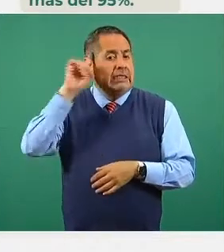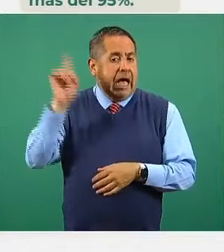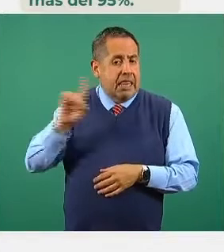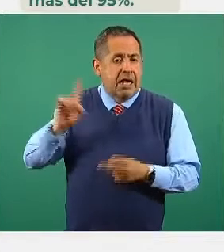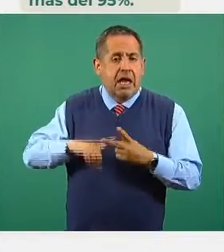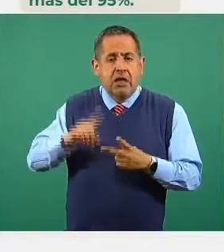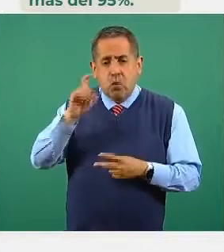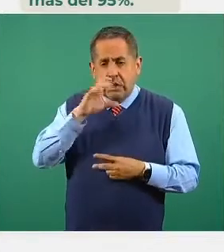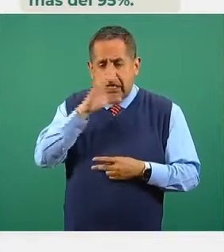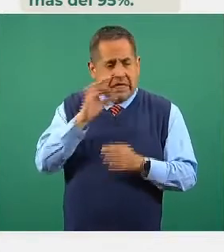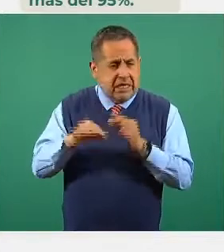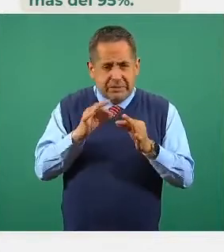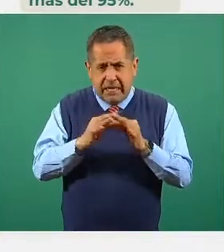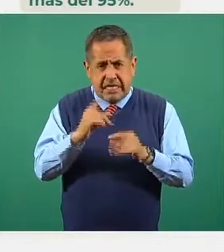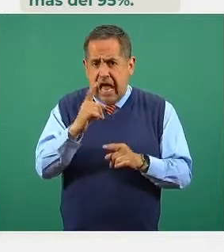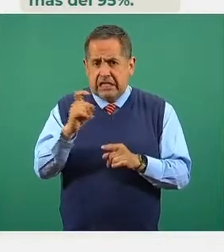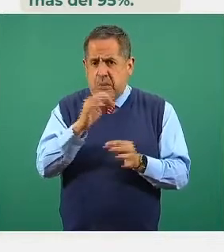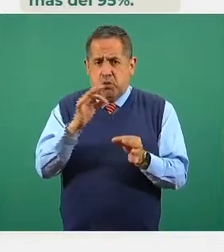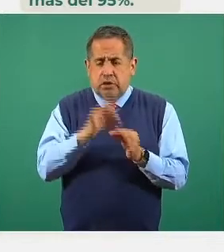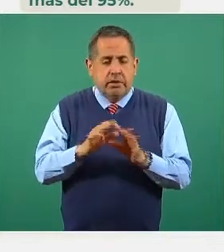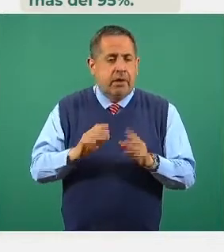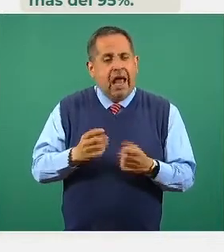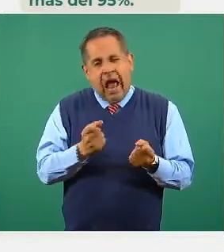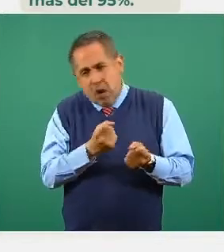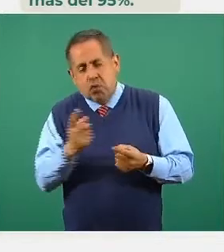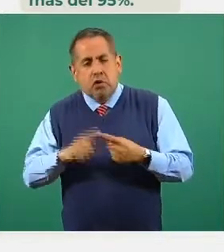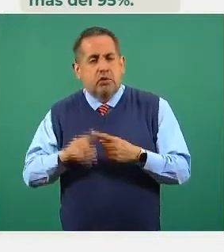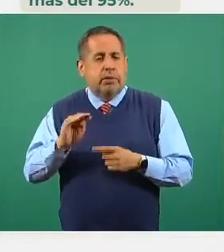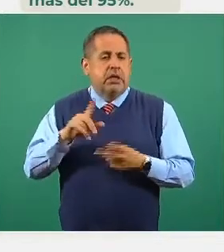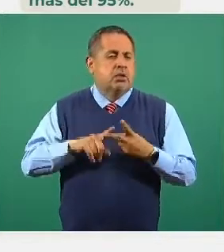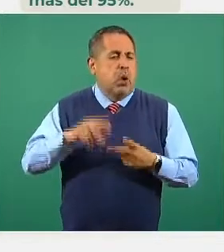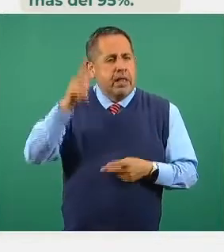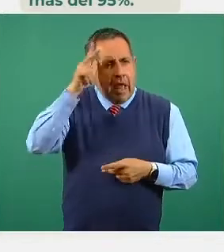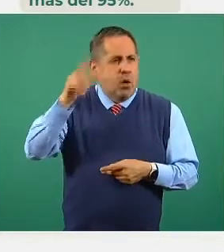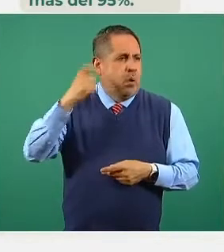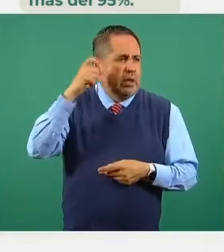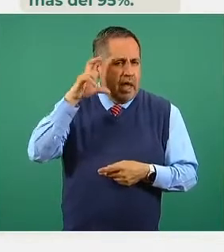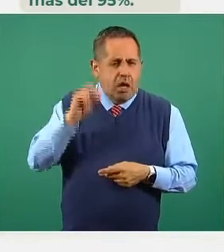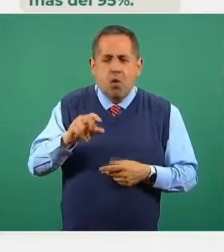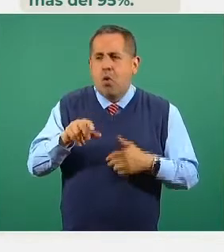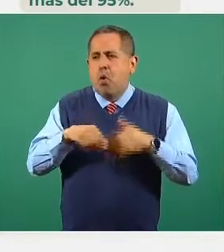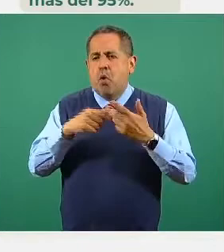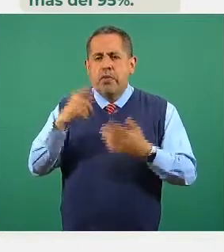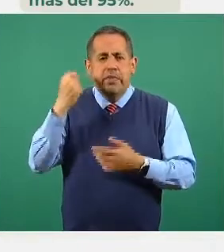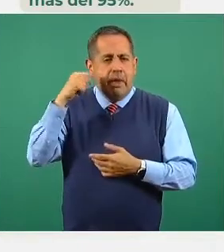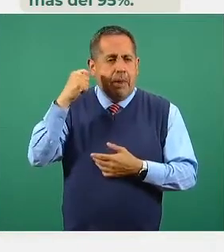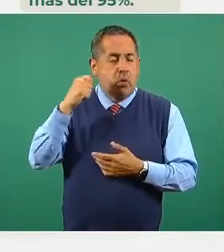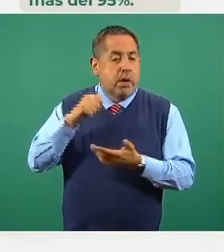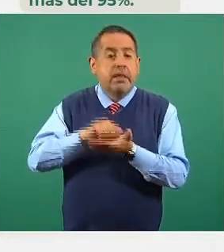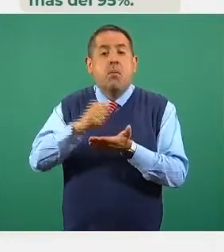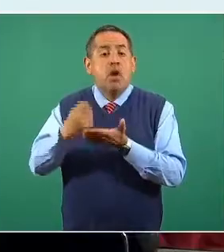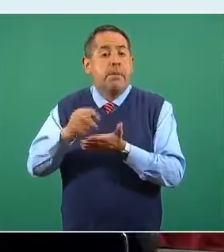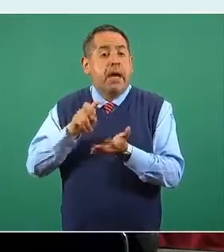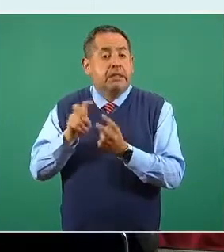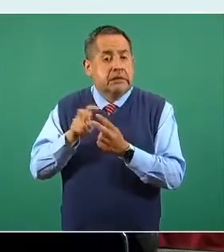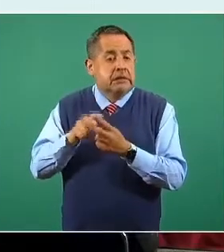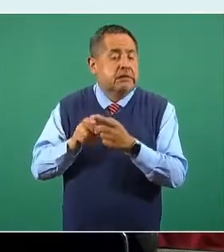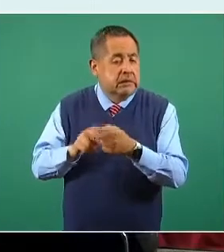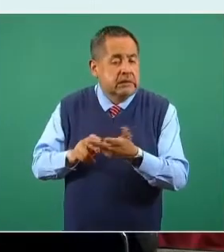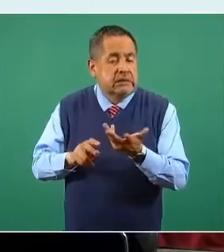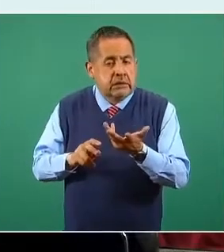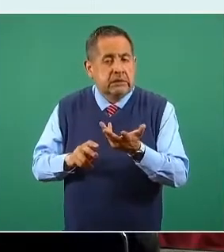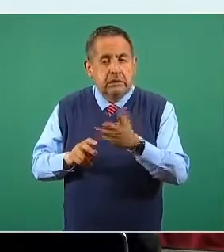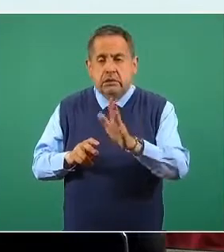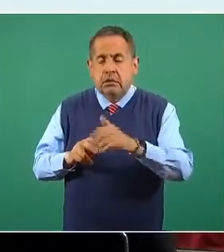Aguascalientes, pero rebasando este 95 tenemos a Hidalgo, a Quintana Roo y a Tamaulipas. Otras entidades, al